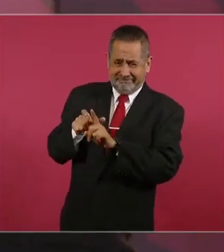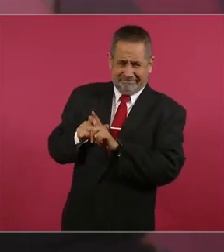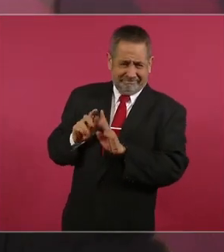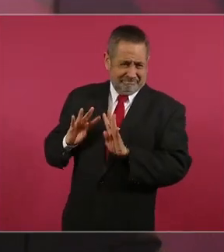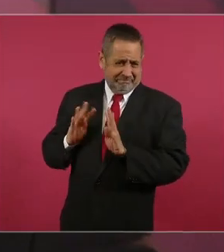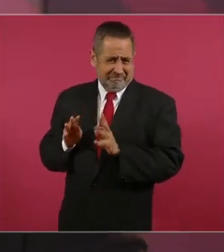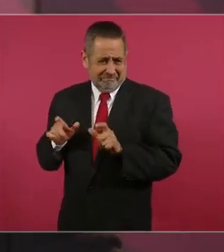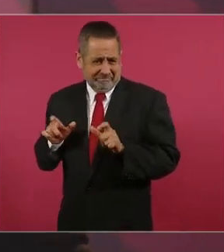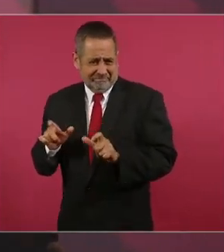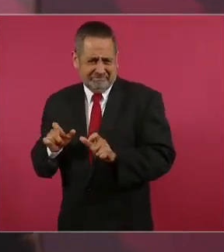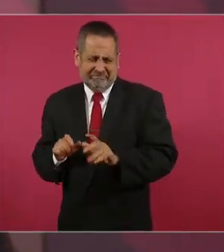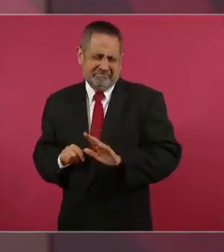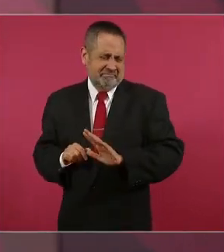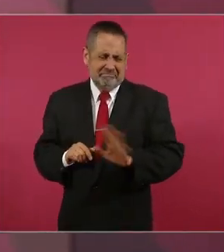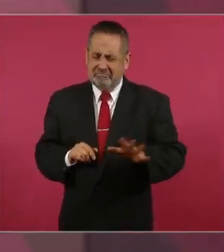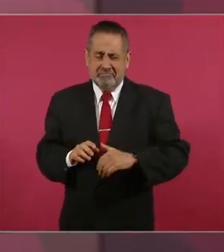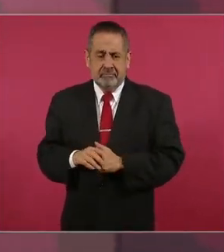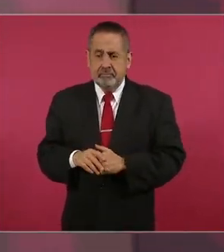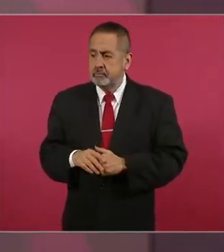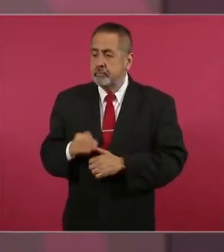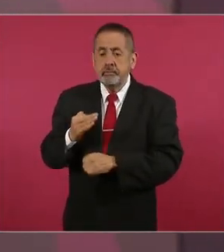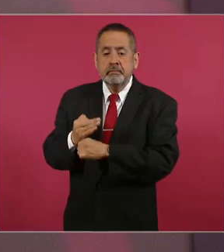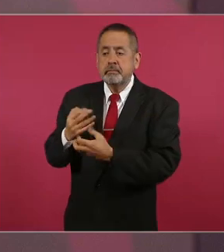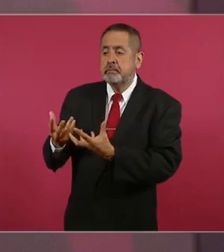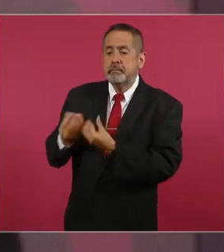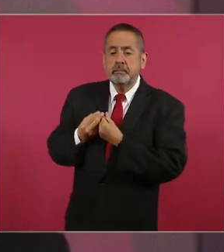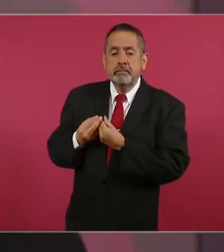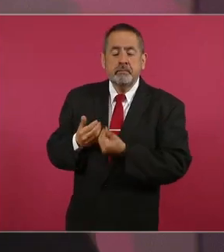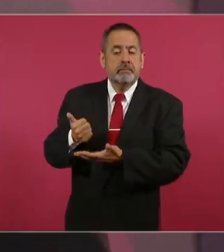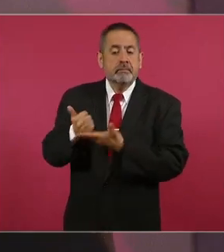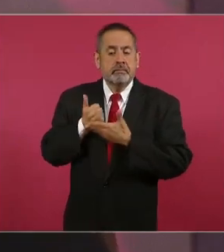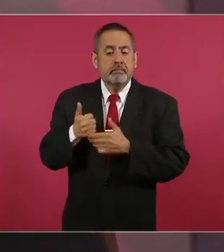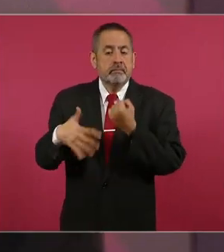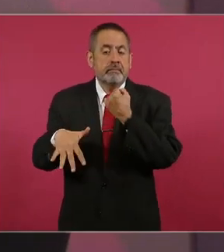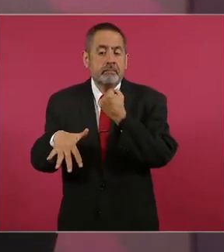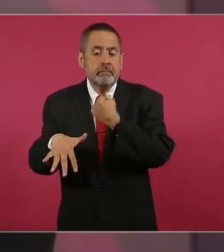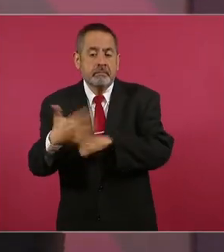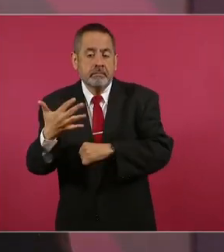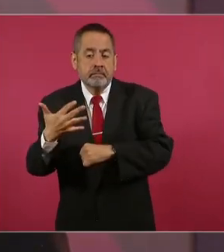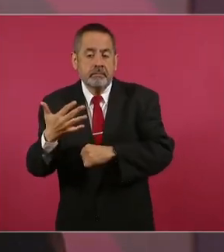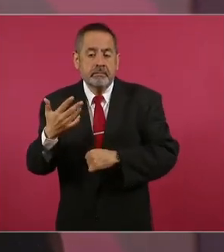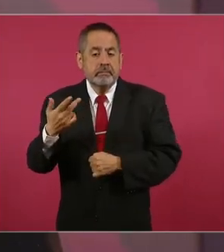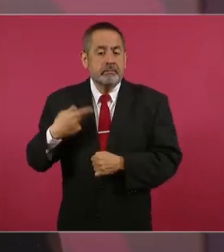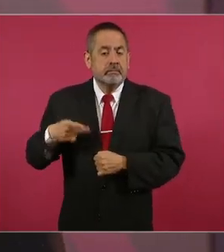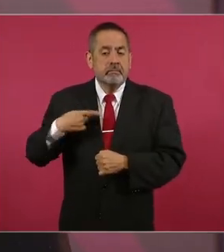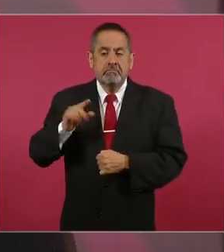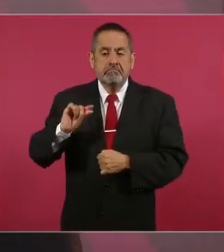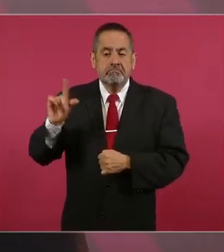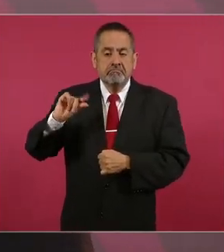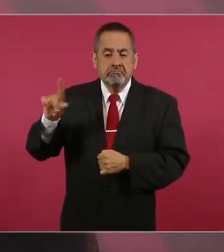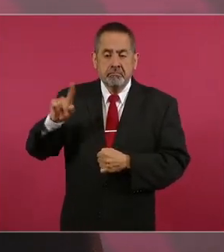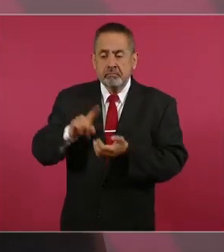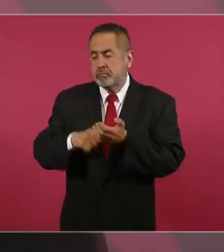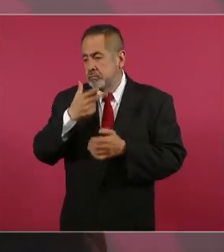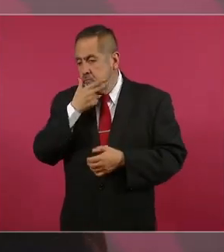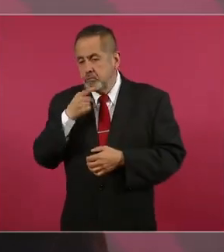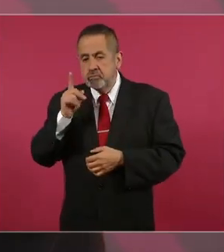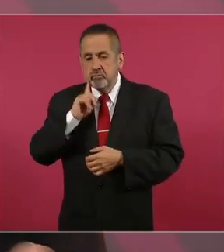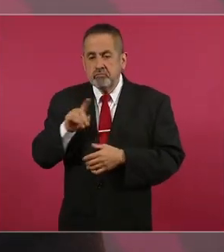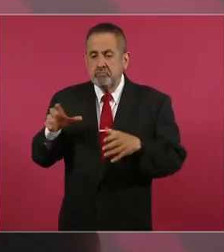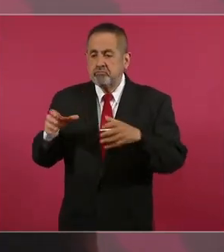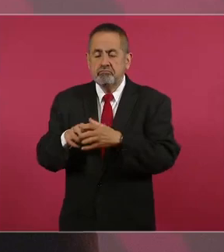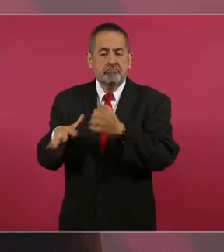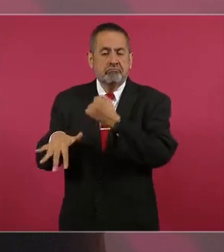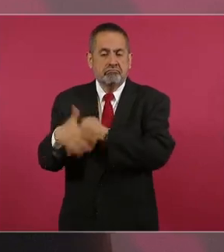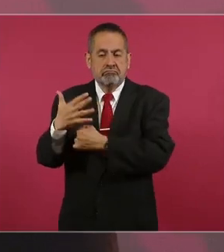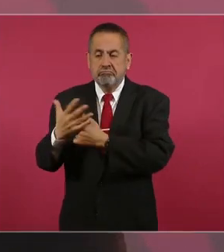y me apoyan 15 profesionales, mujeres y hombres, y el que nada